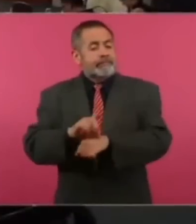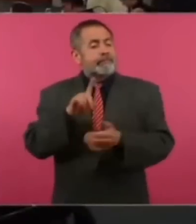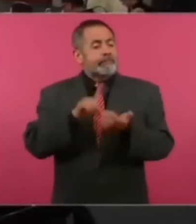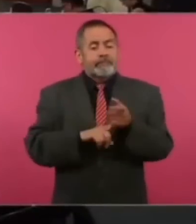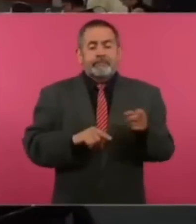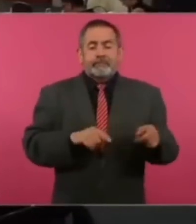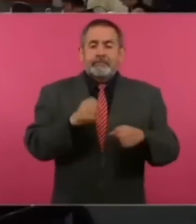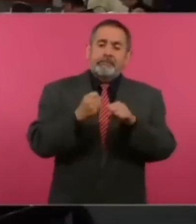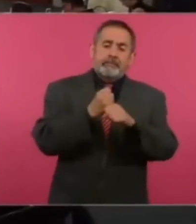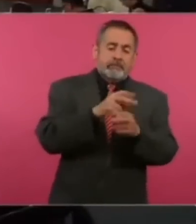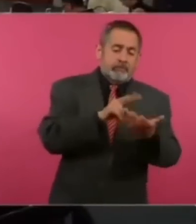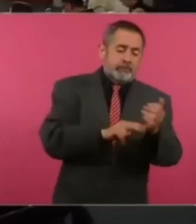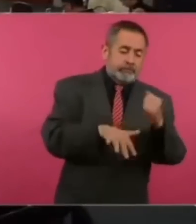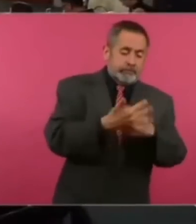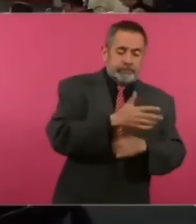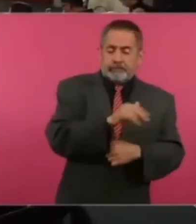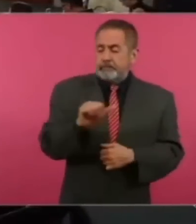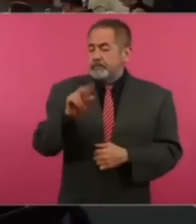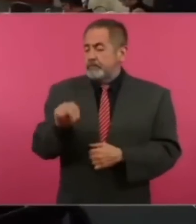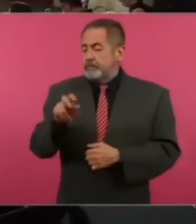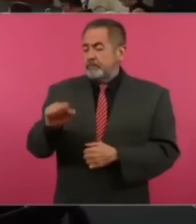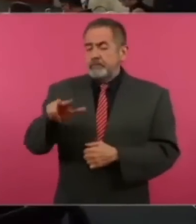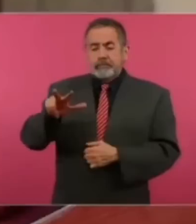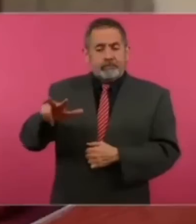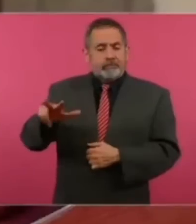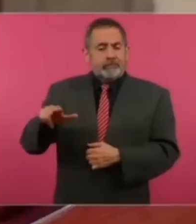entre 2015 y 2018.